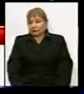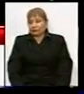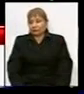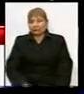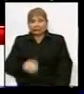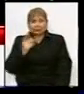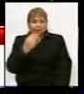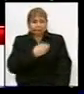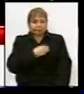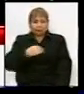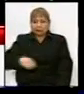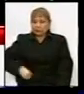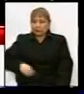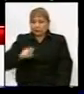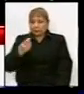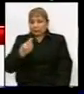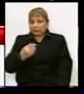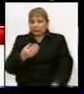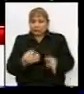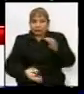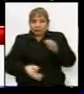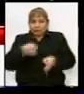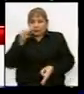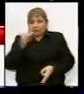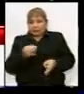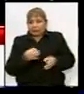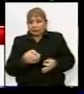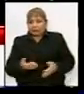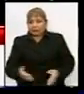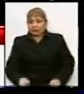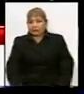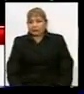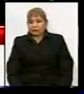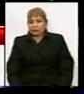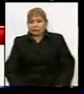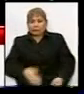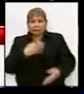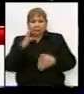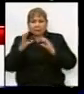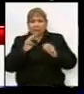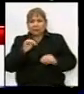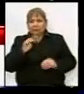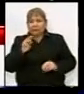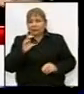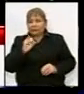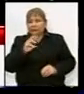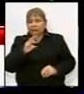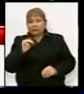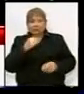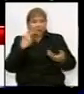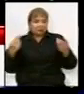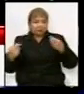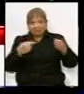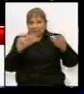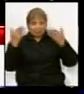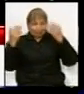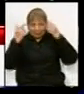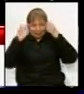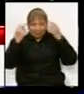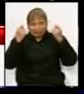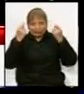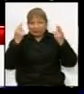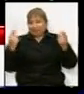ministro con su ministro de justicia al además del micro y creo que ni uno ni otro se convencía